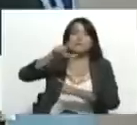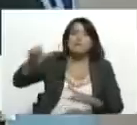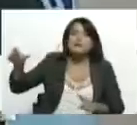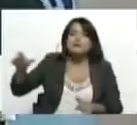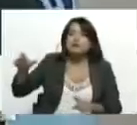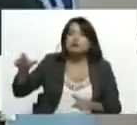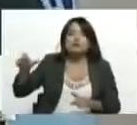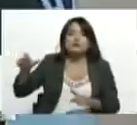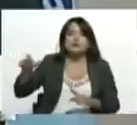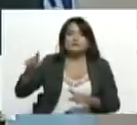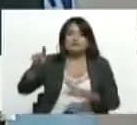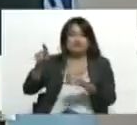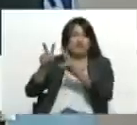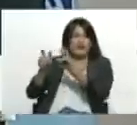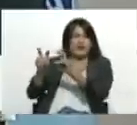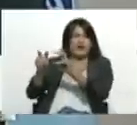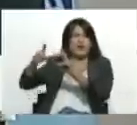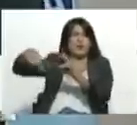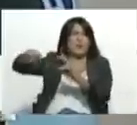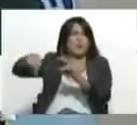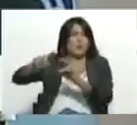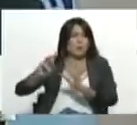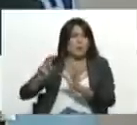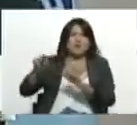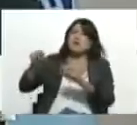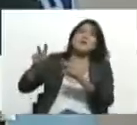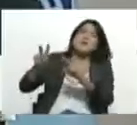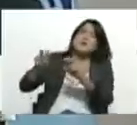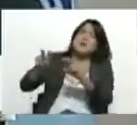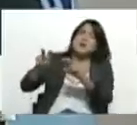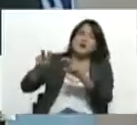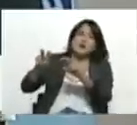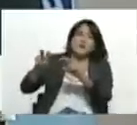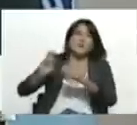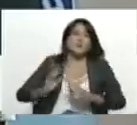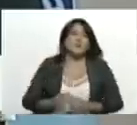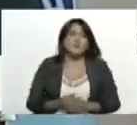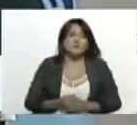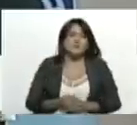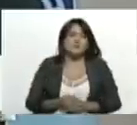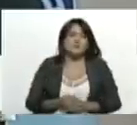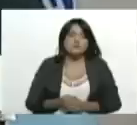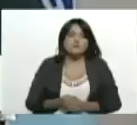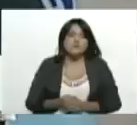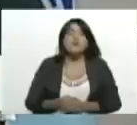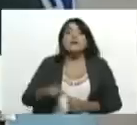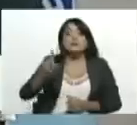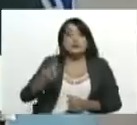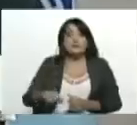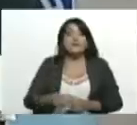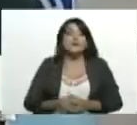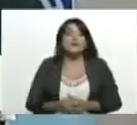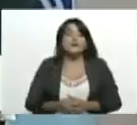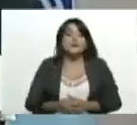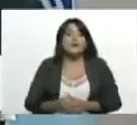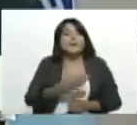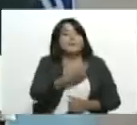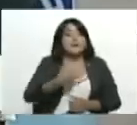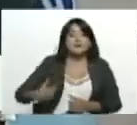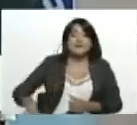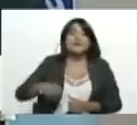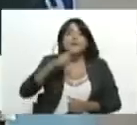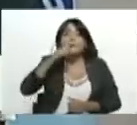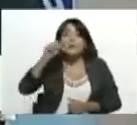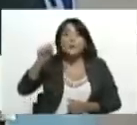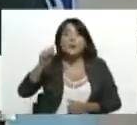conozcan alguna irregularidad como bien lo ha dicho el presidente de la república el jefe estado Nicolás Maduro lo ha señalado en todos